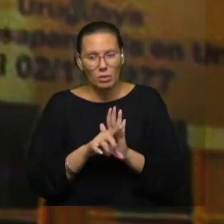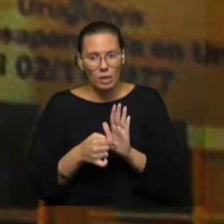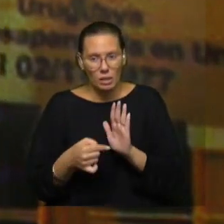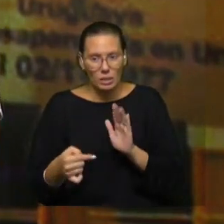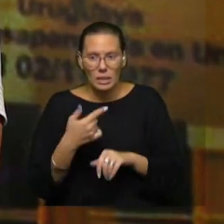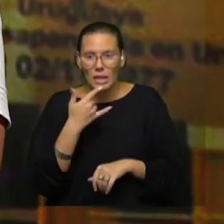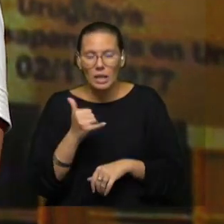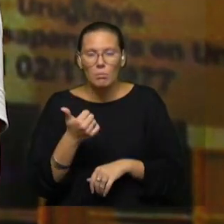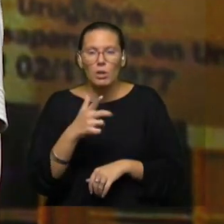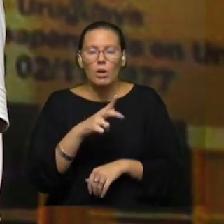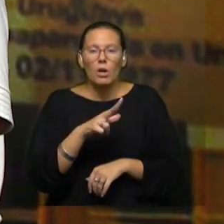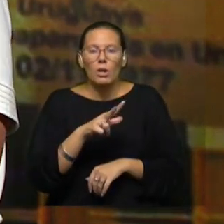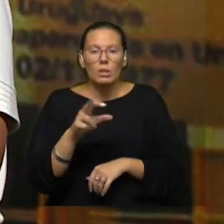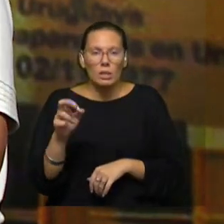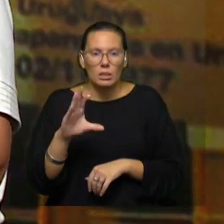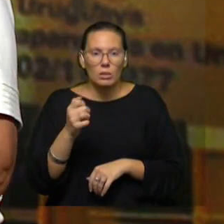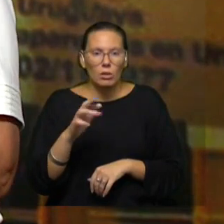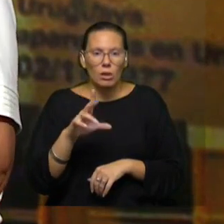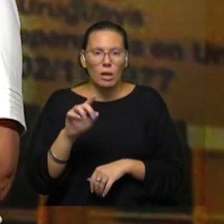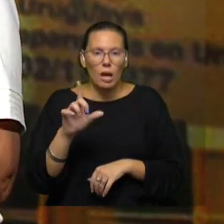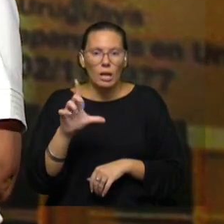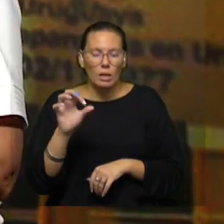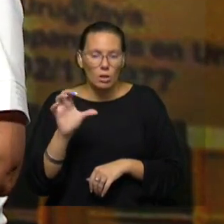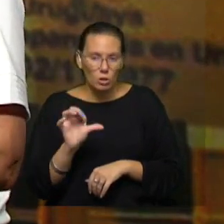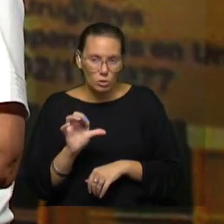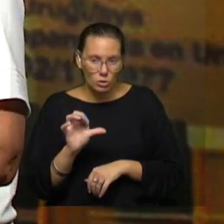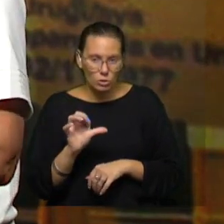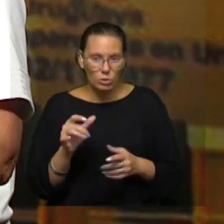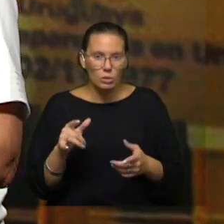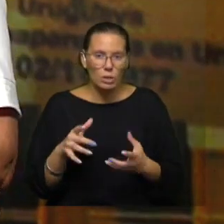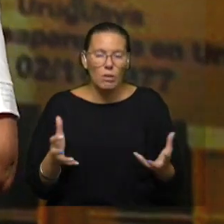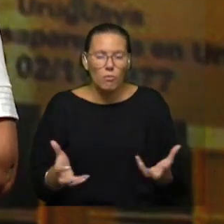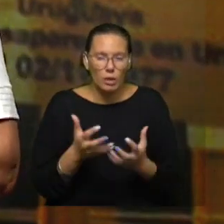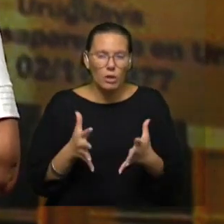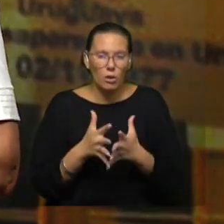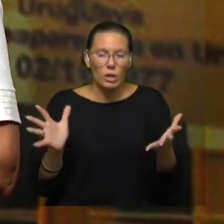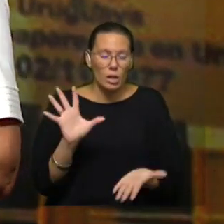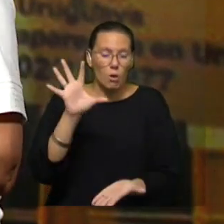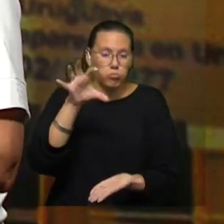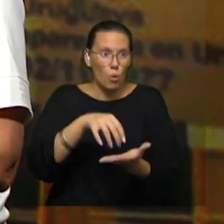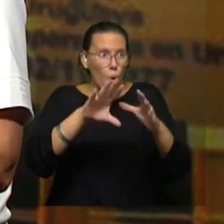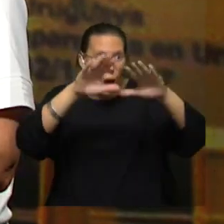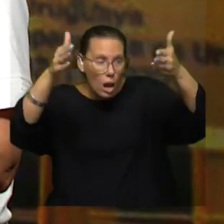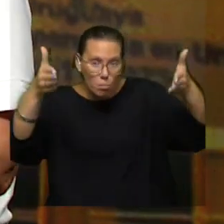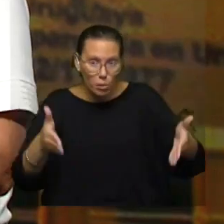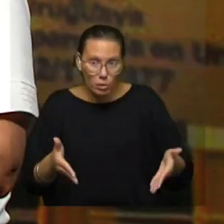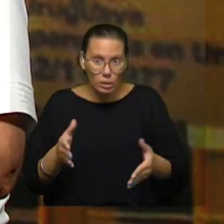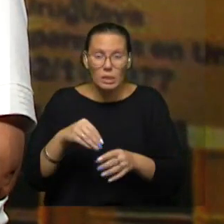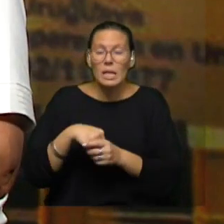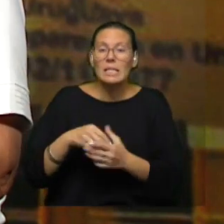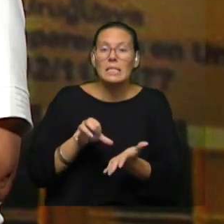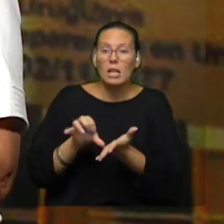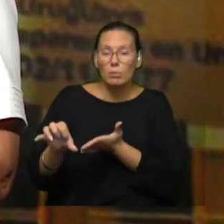ejemplo del 300 Carlos Infierno Grande, que es un galpón situado en el Servicio de Armamento del Ejército, bueno, ese es un